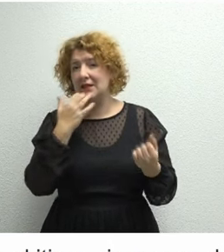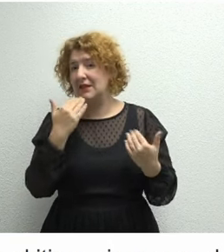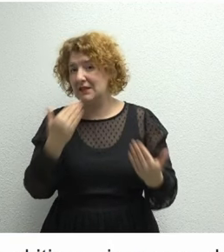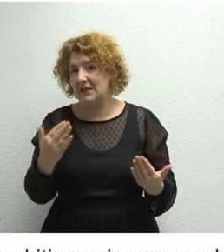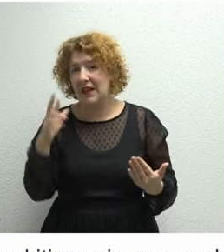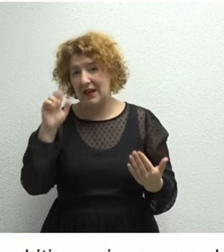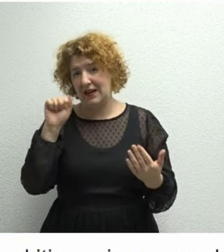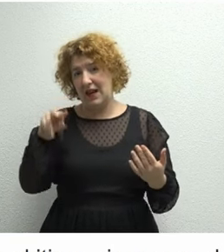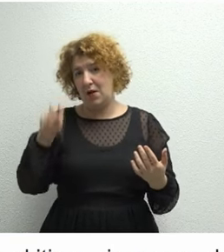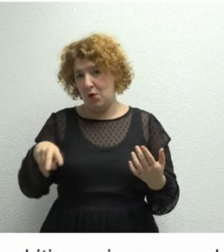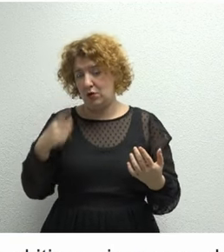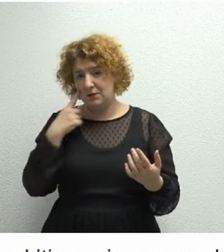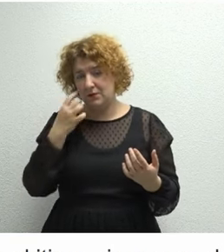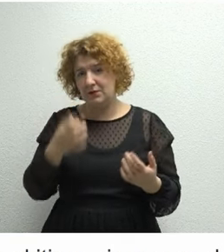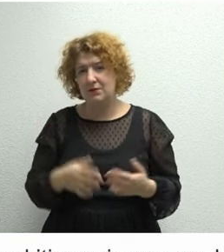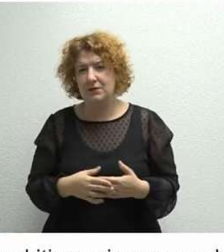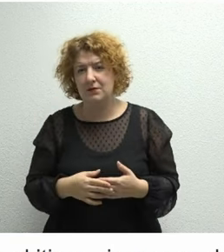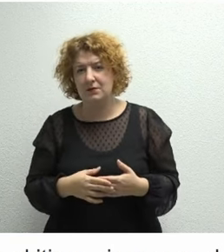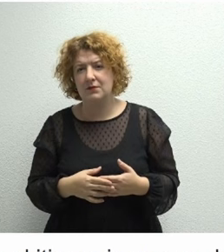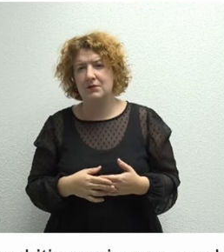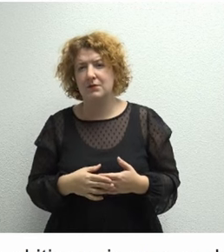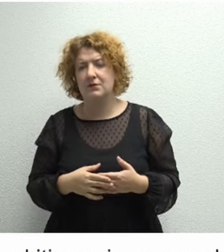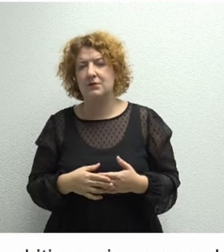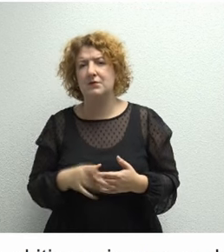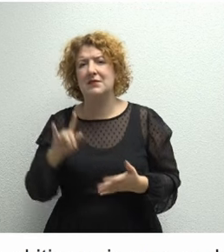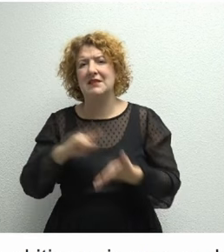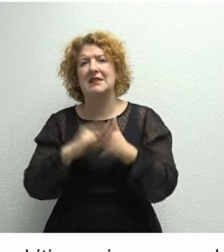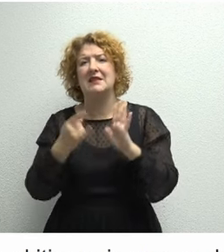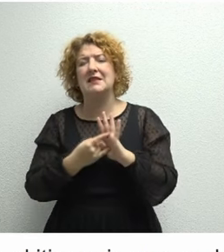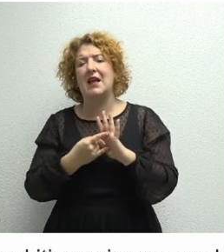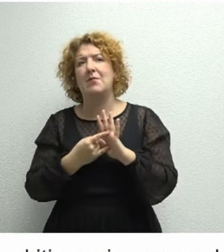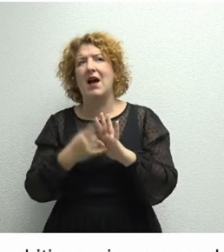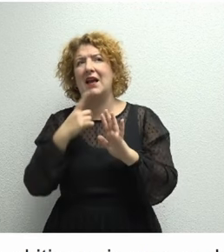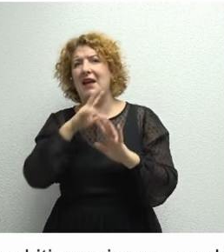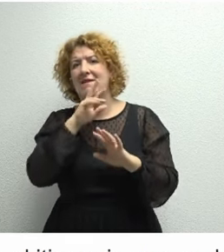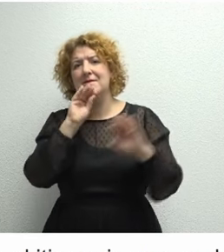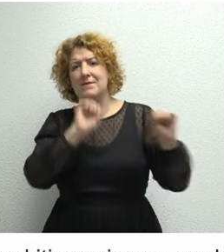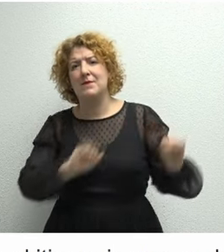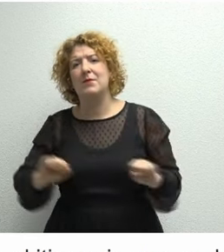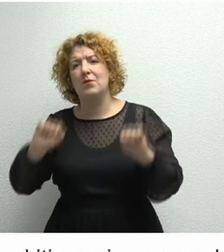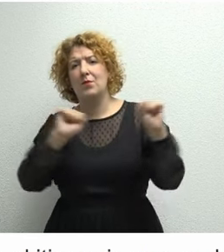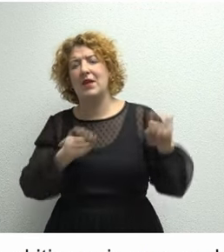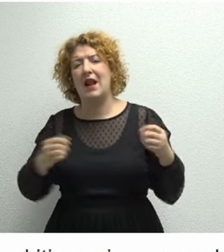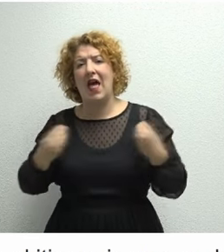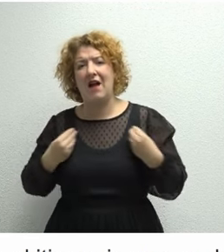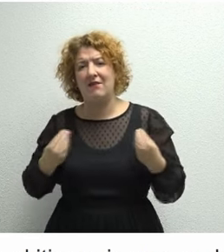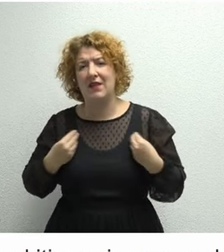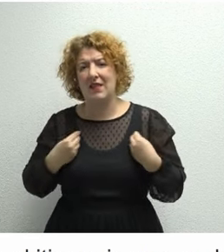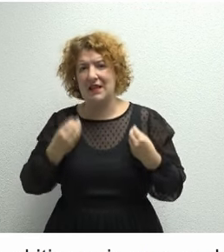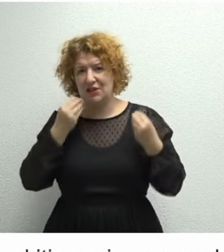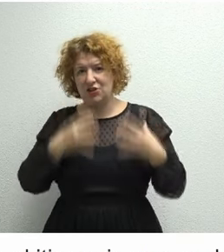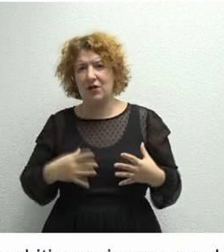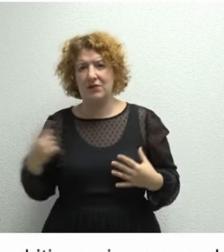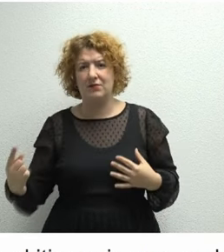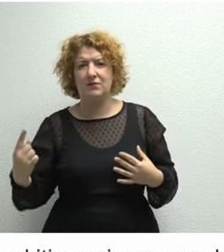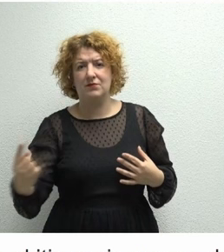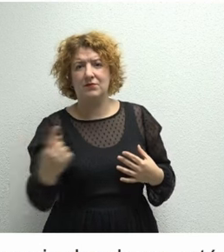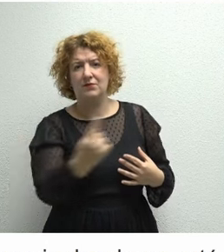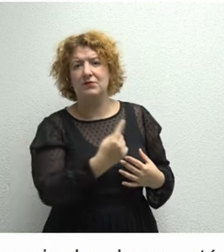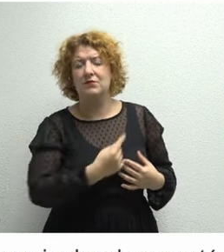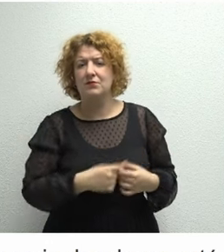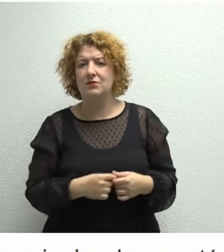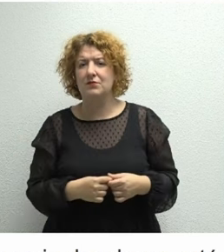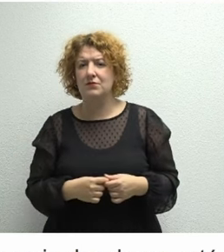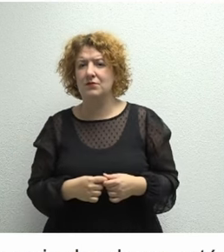y Y bueno pues todavía no tenemos un sistema que sea velador de de buenas vida y de la historia de vida de las personas en